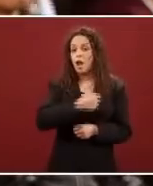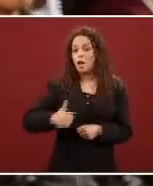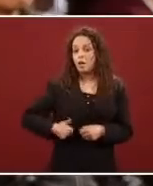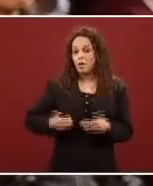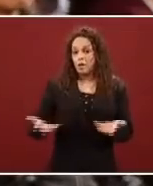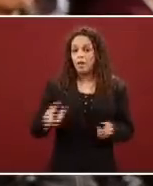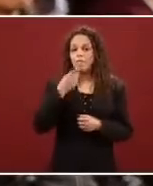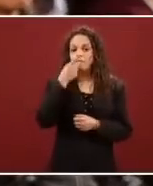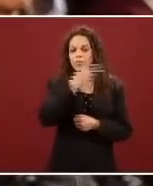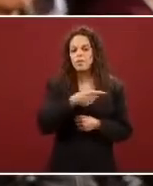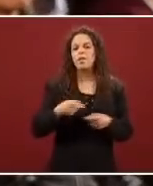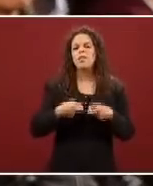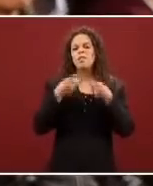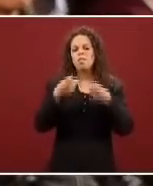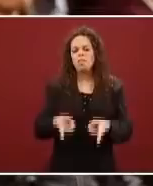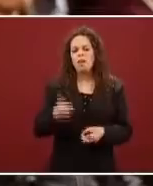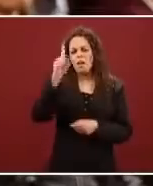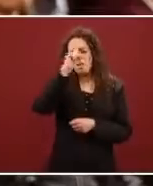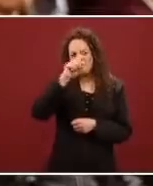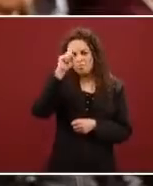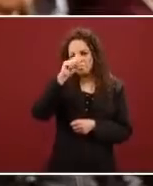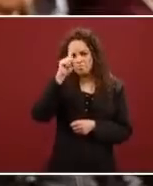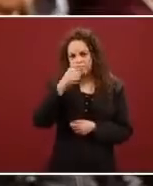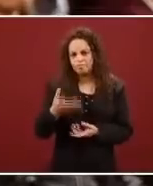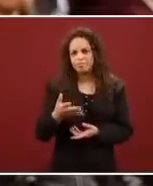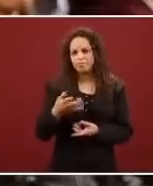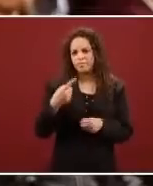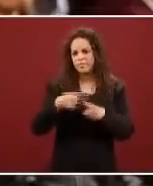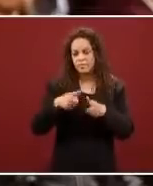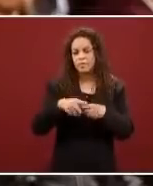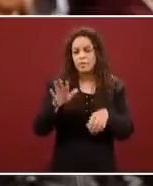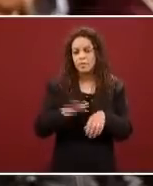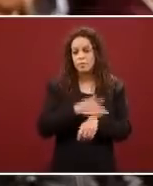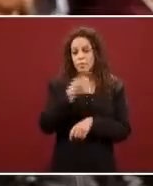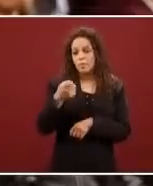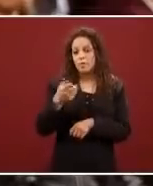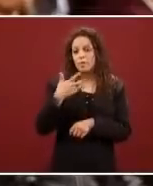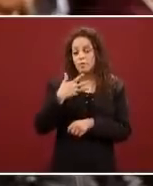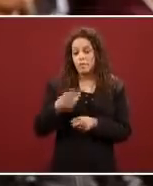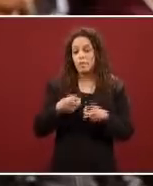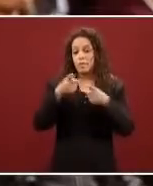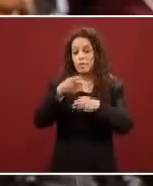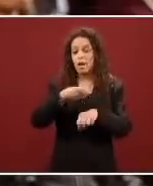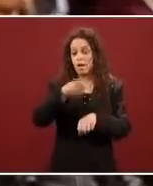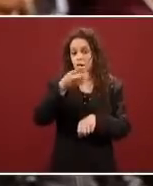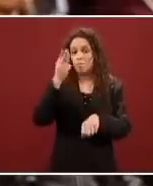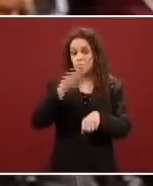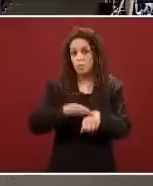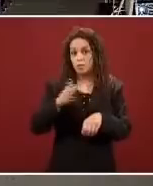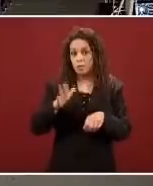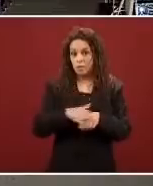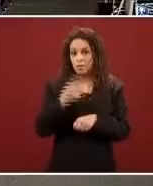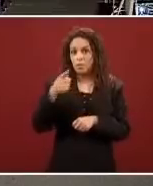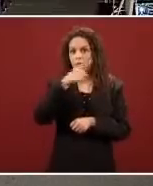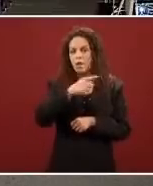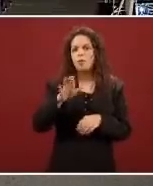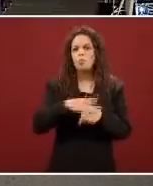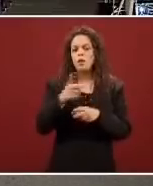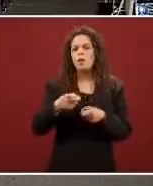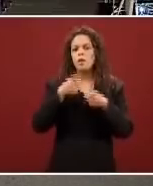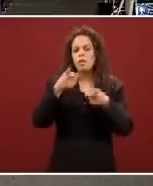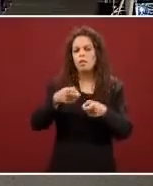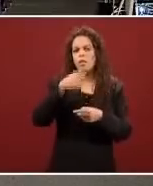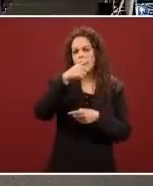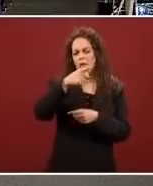recomendación, instrucción o hasta alguna multa por violar el procedimiento que han recomendado?